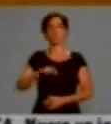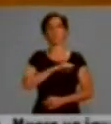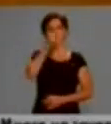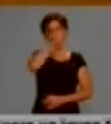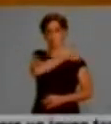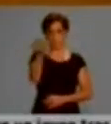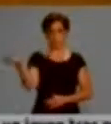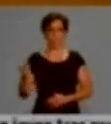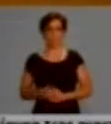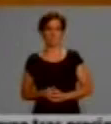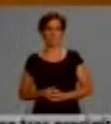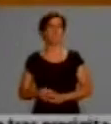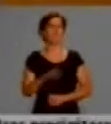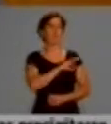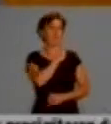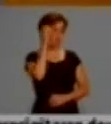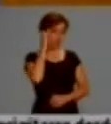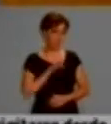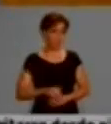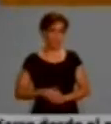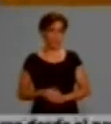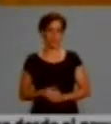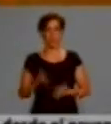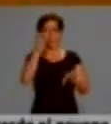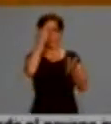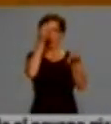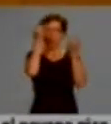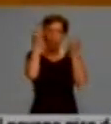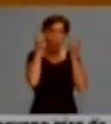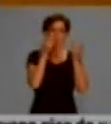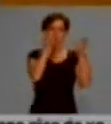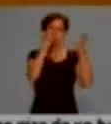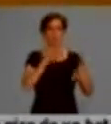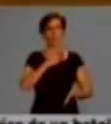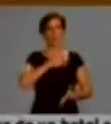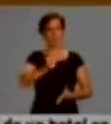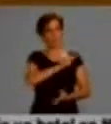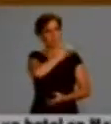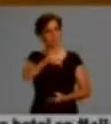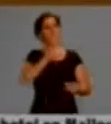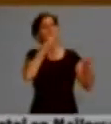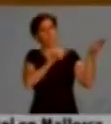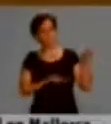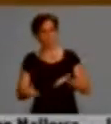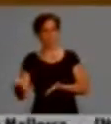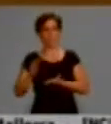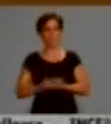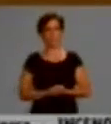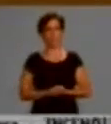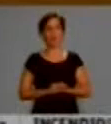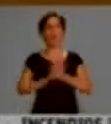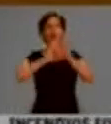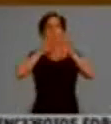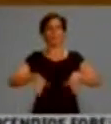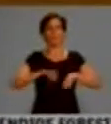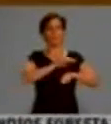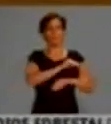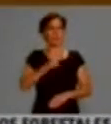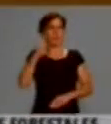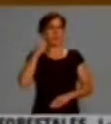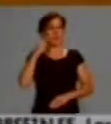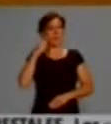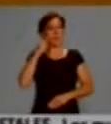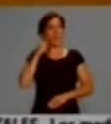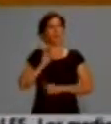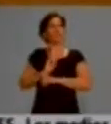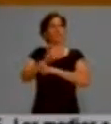señorías. Señor Rajoy, por fin se ha atrevido a venir, bienvenido. Al final ha superado el miedo